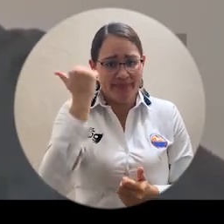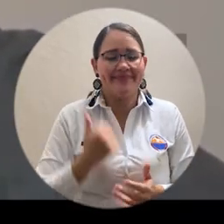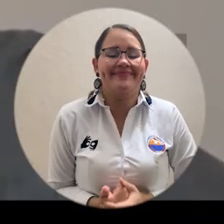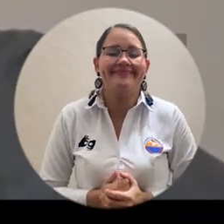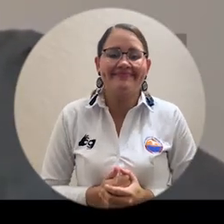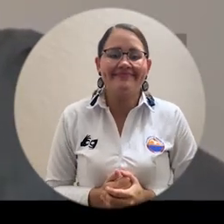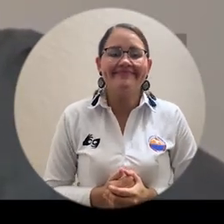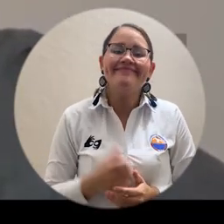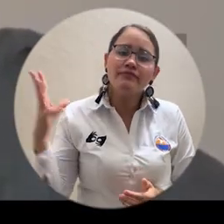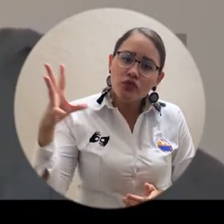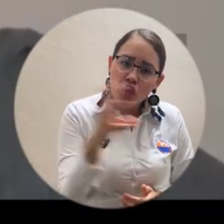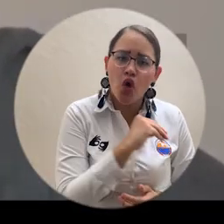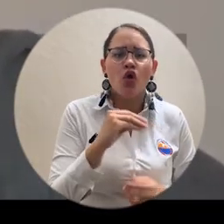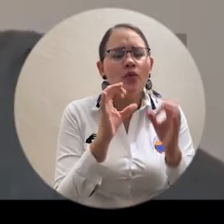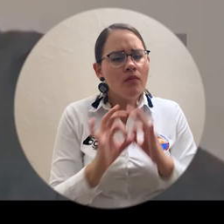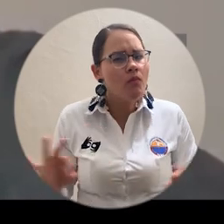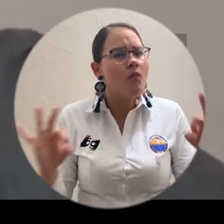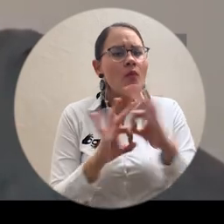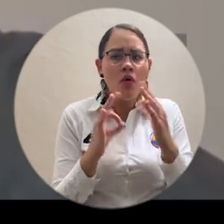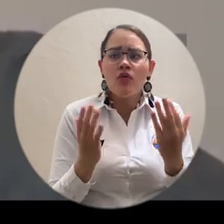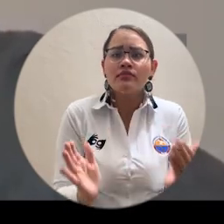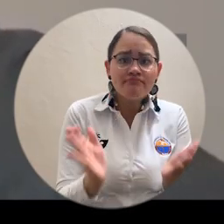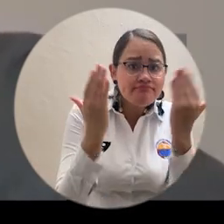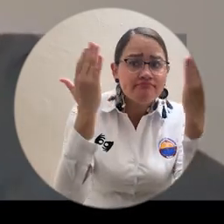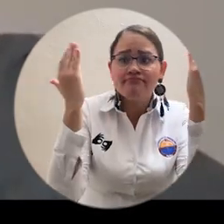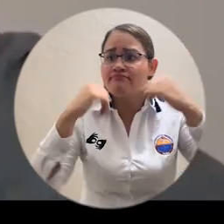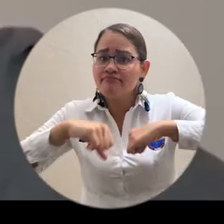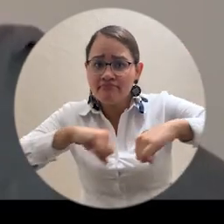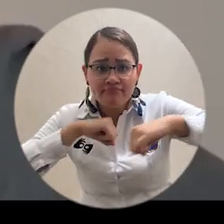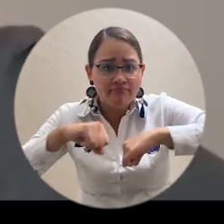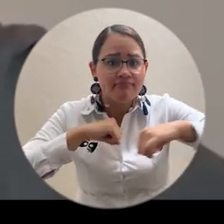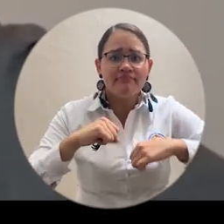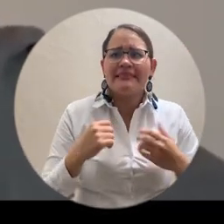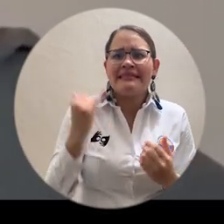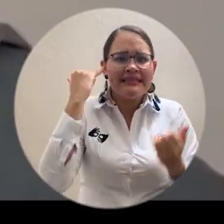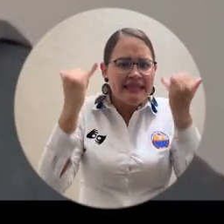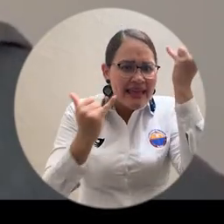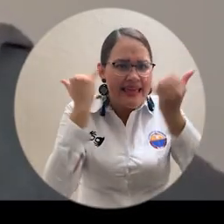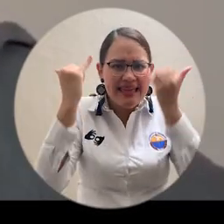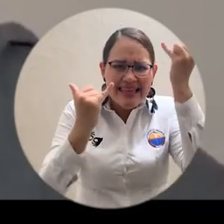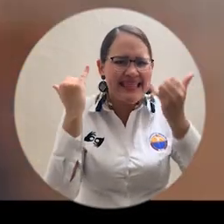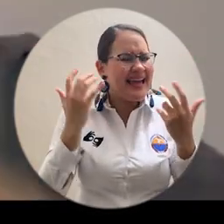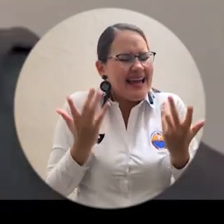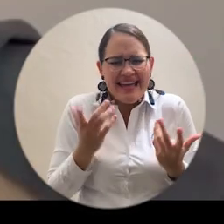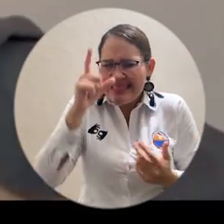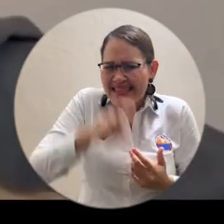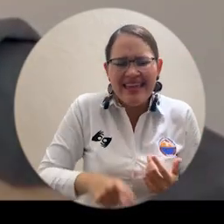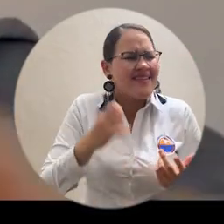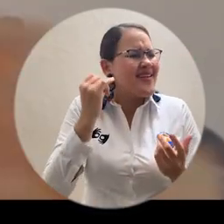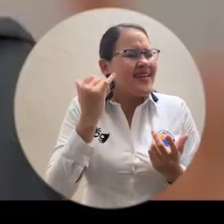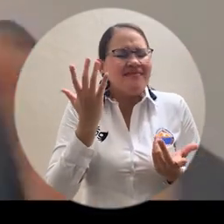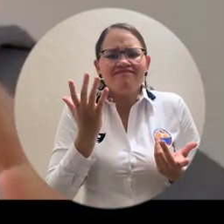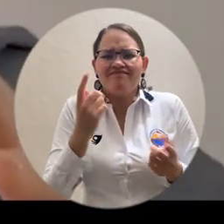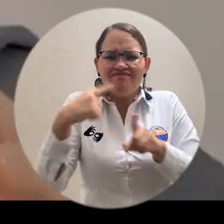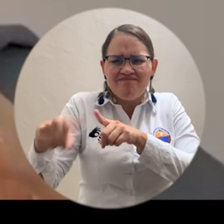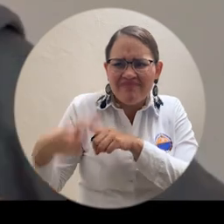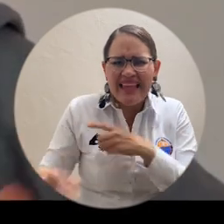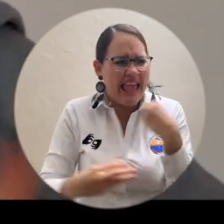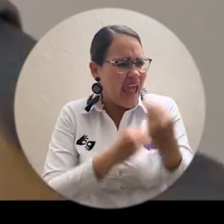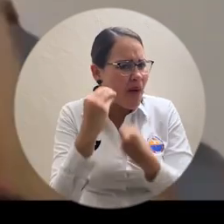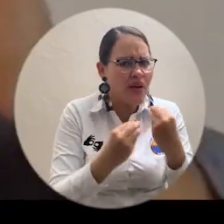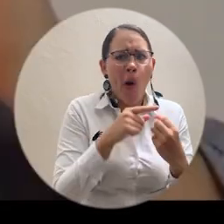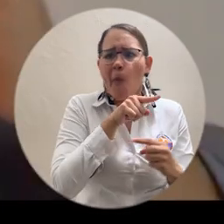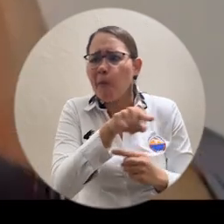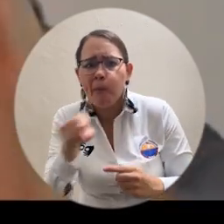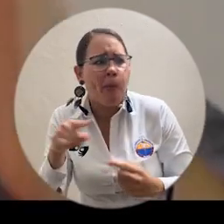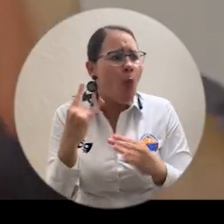todos tuvimos que reinventar las reuniones, o redefinir cómo se hacían las reuniones, y tuvimos que irnos a muchas cosas, a miles de herramientas, a miles de cosas,